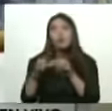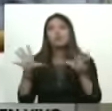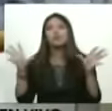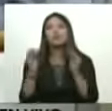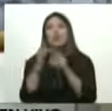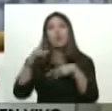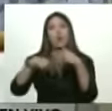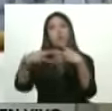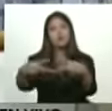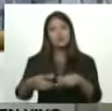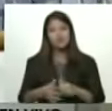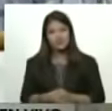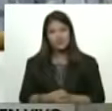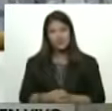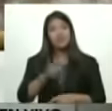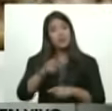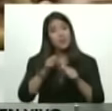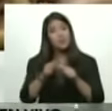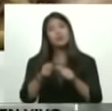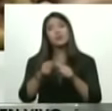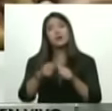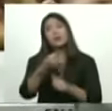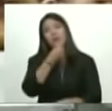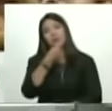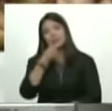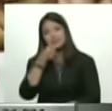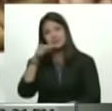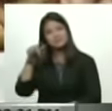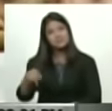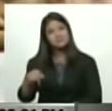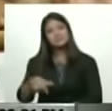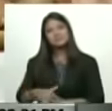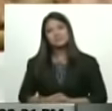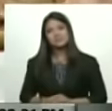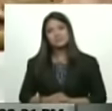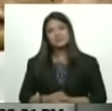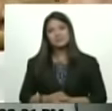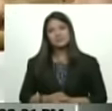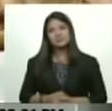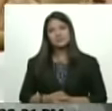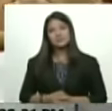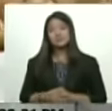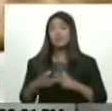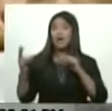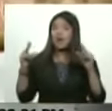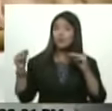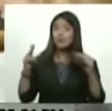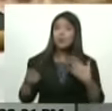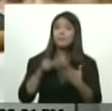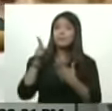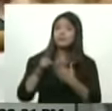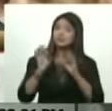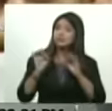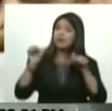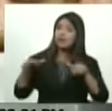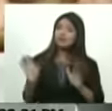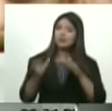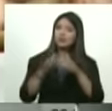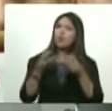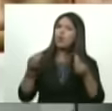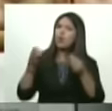los procesos. Vamos a continuar conversando por aquí. Hoy sostuvo pues un diálogo, una participación en esta reunión.